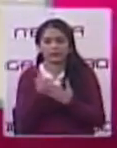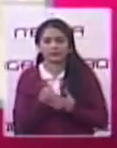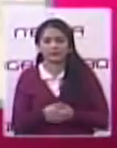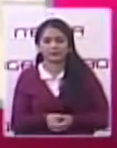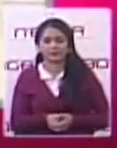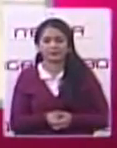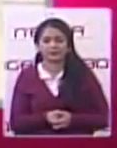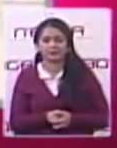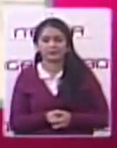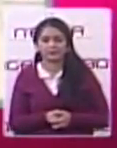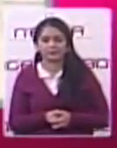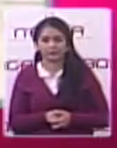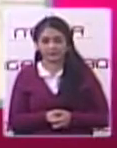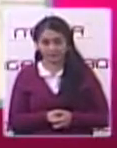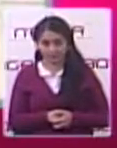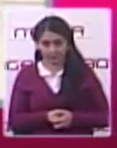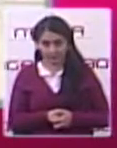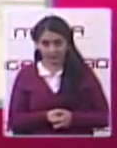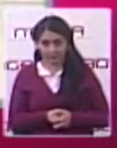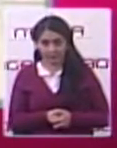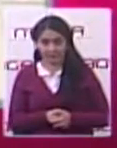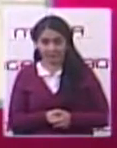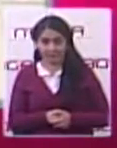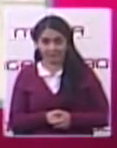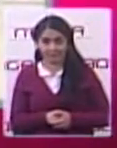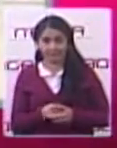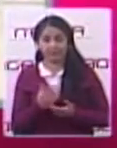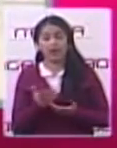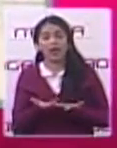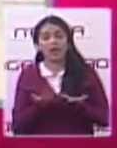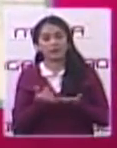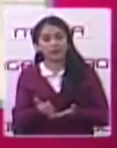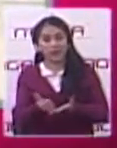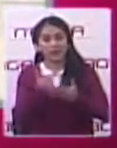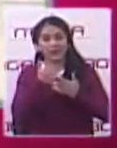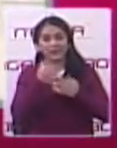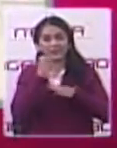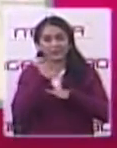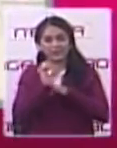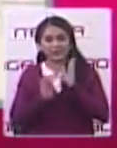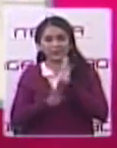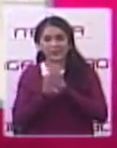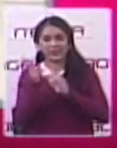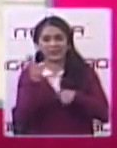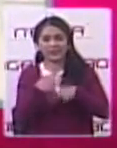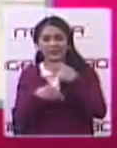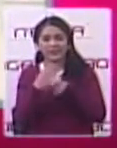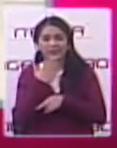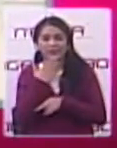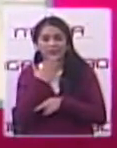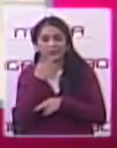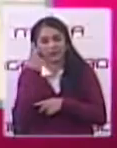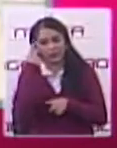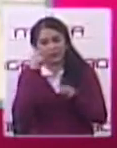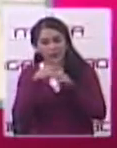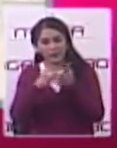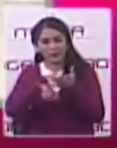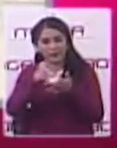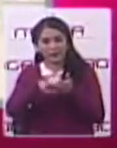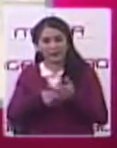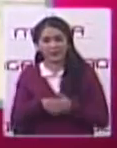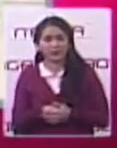cuáles son las ventajas que ofrece el convenio comercial Ecuador-Estados Unidos? Muchísimas. Realmente son casi los beneficios como si uno tuviera